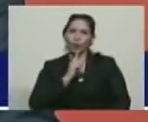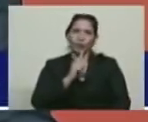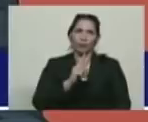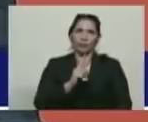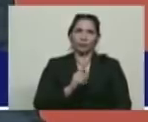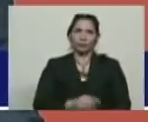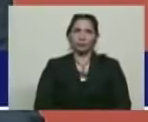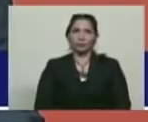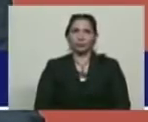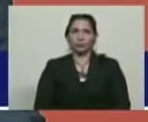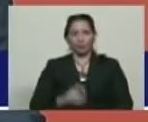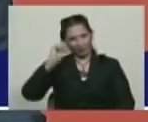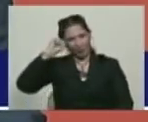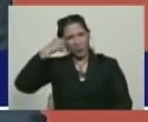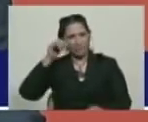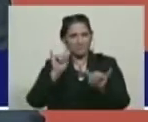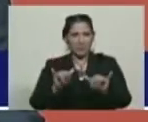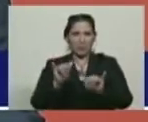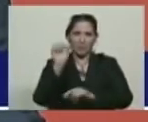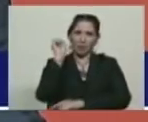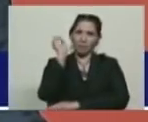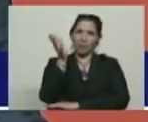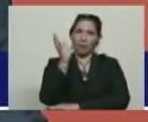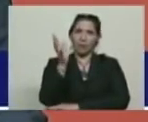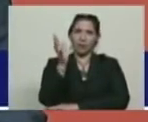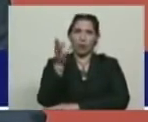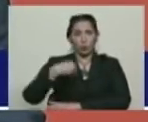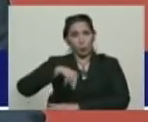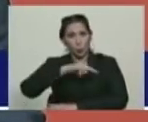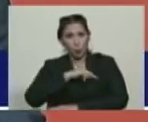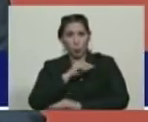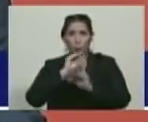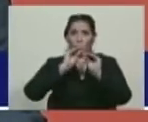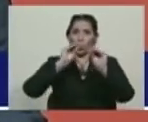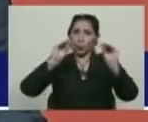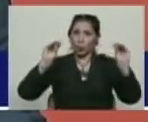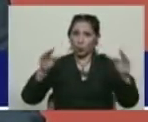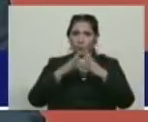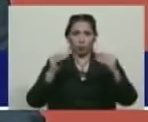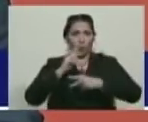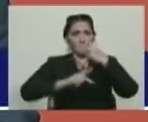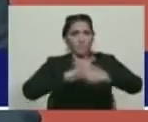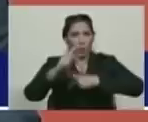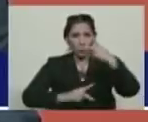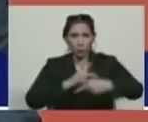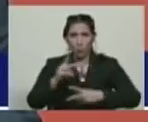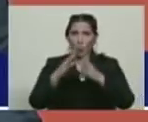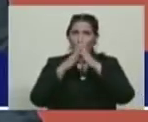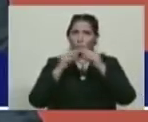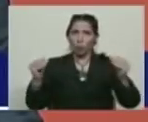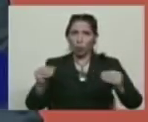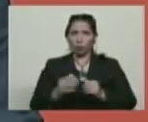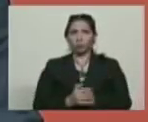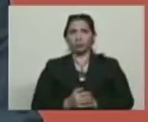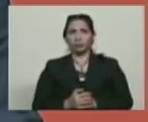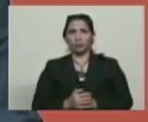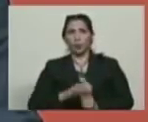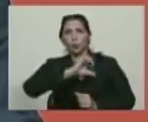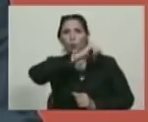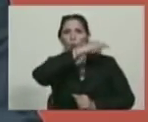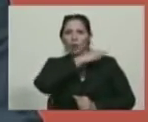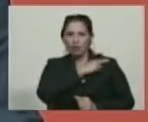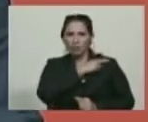recuerdan que desde esta misma sala hicimos un llamado a todos los productores a todos los operadores de